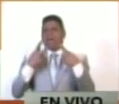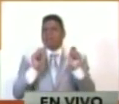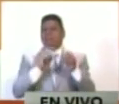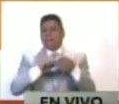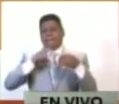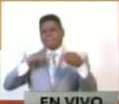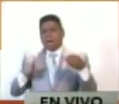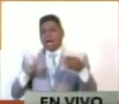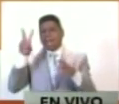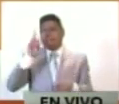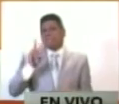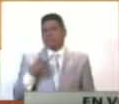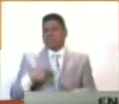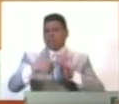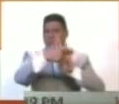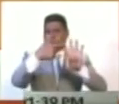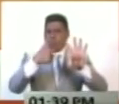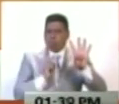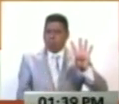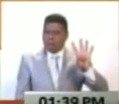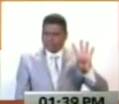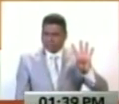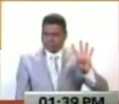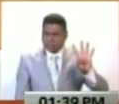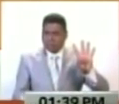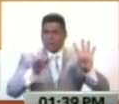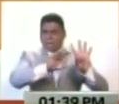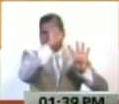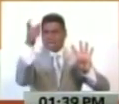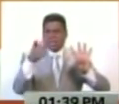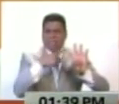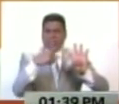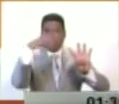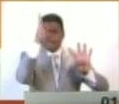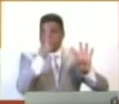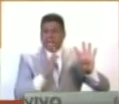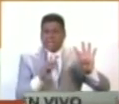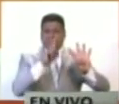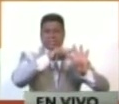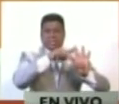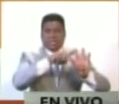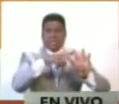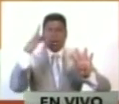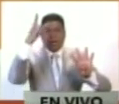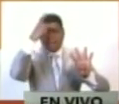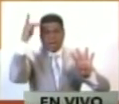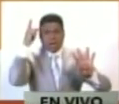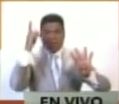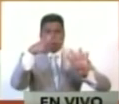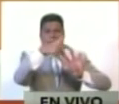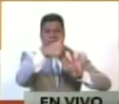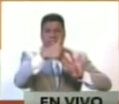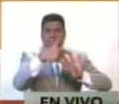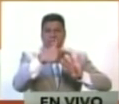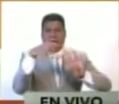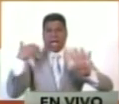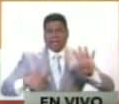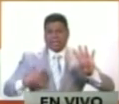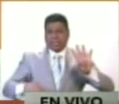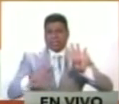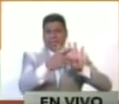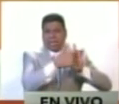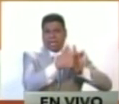aislar a Venezuela, son cuatro. Estamos hablando de Brasil, Paraguay, Argentina y también Uruguay, que están actuando como bloque